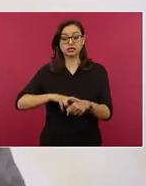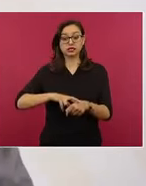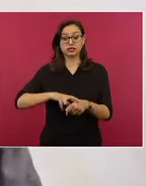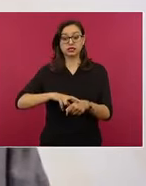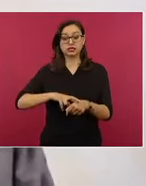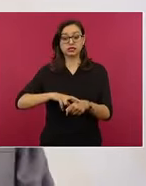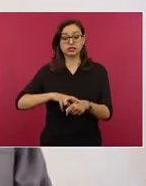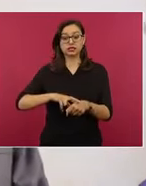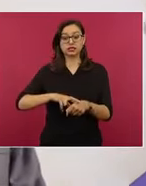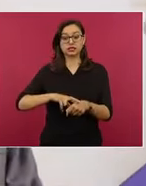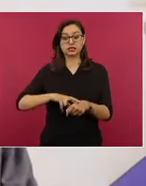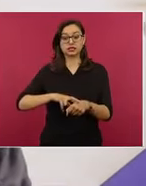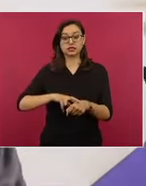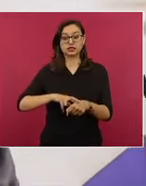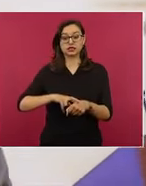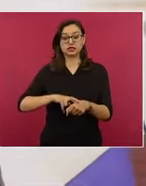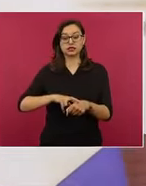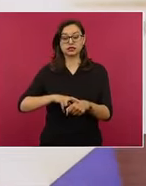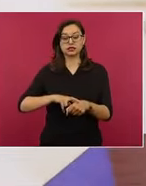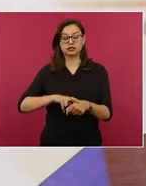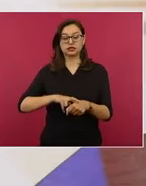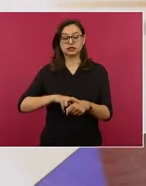allá